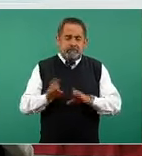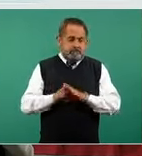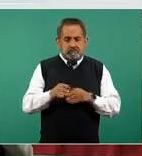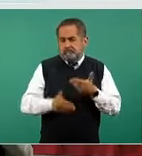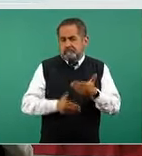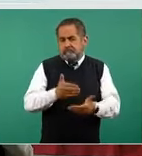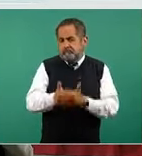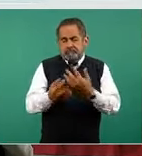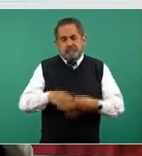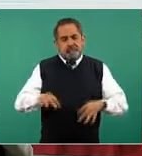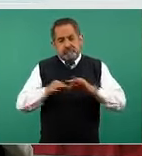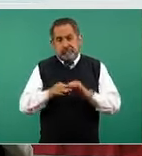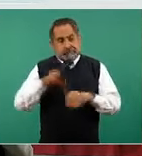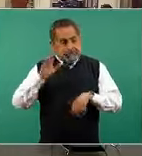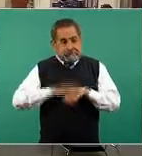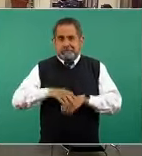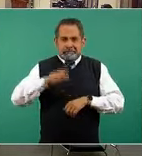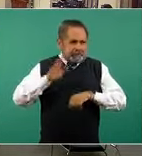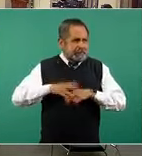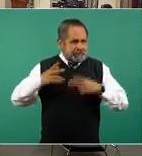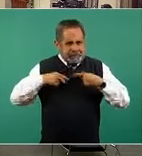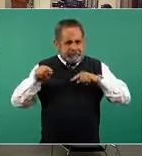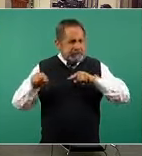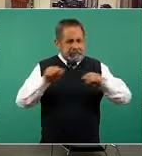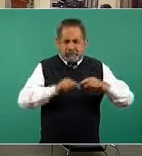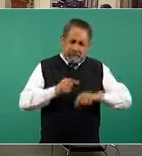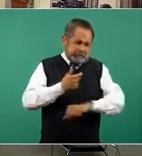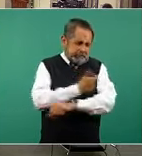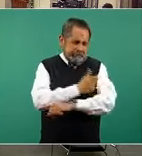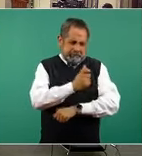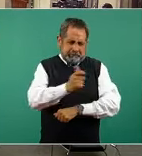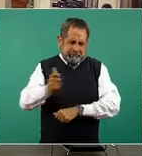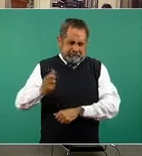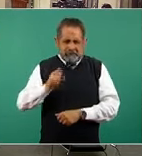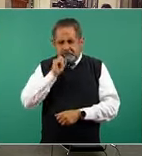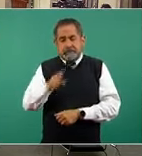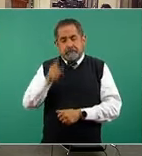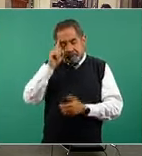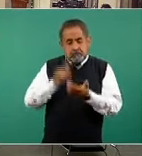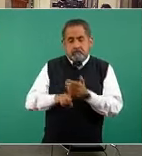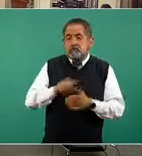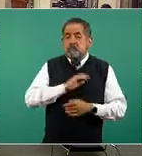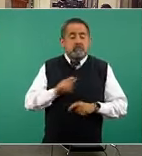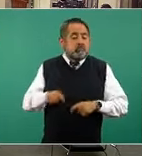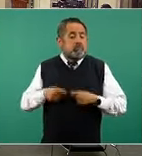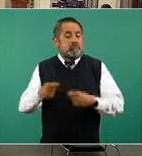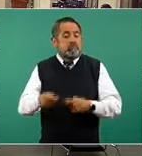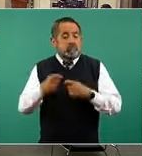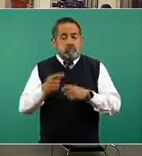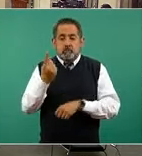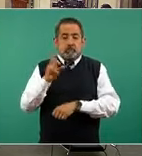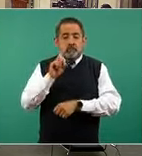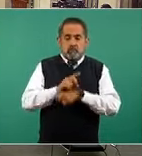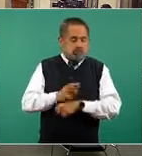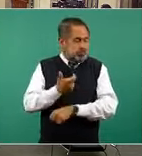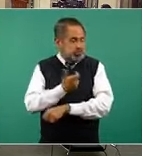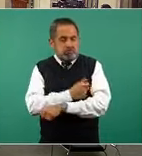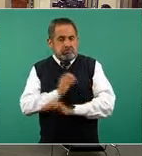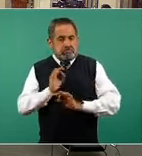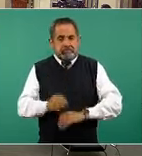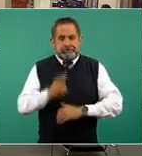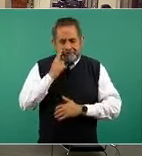avance importante, no solo para el acumulado, sino también para las dosis que se pueden aplicar en un solo día. Si